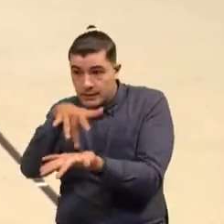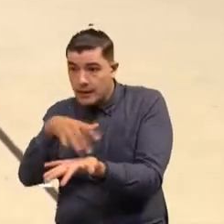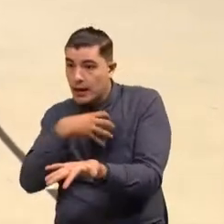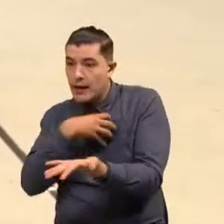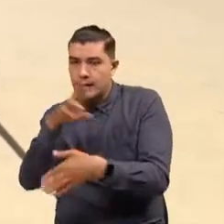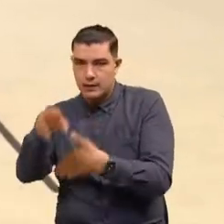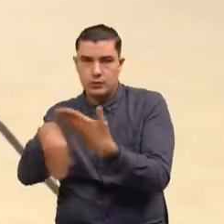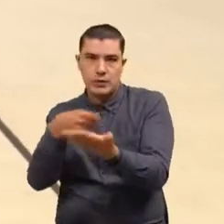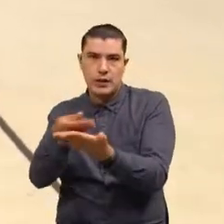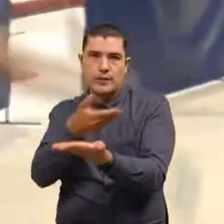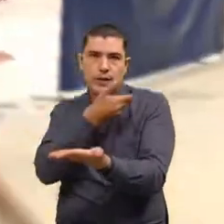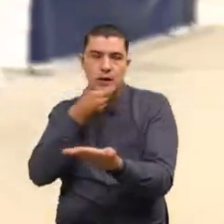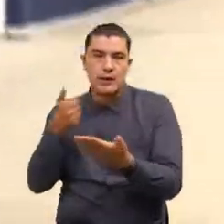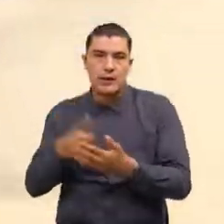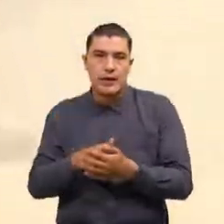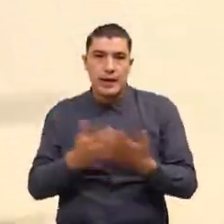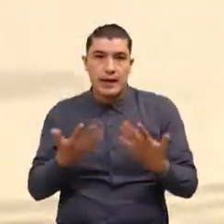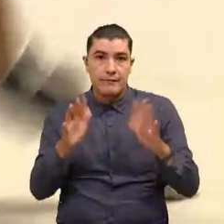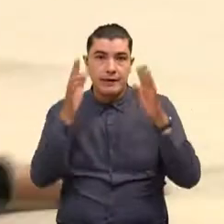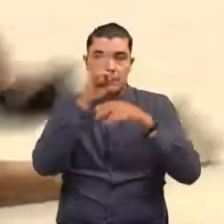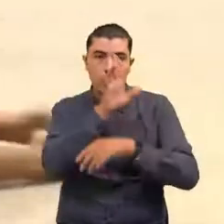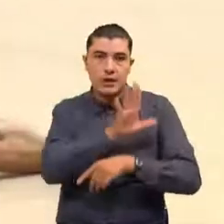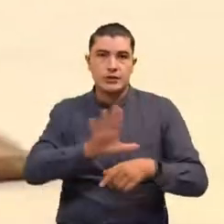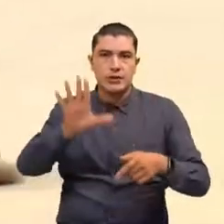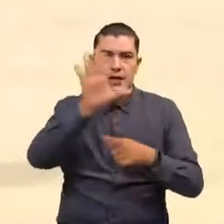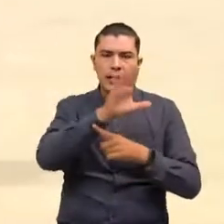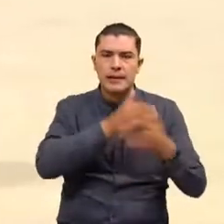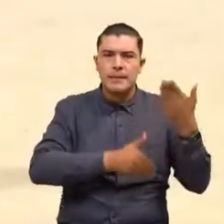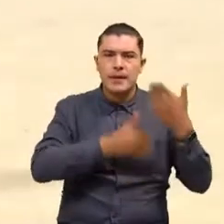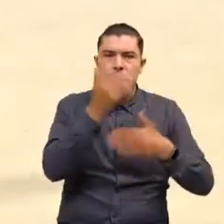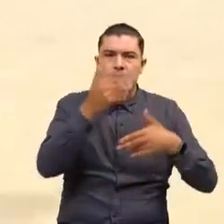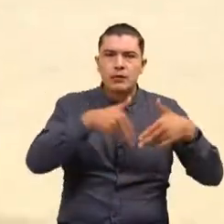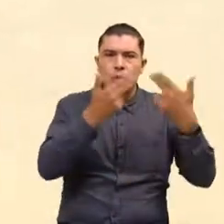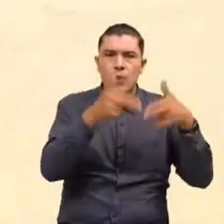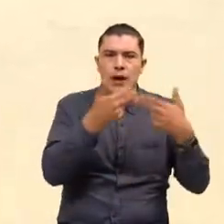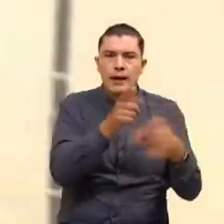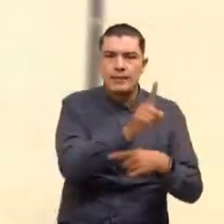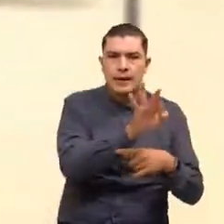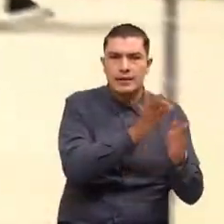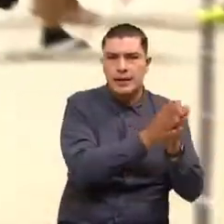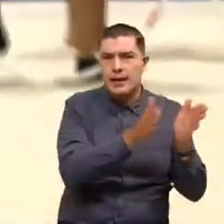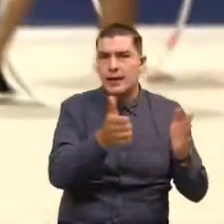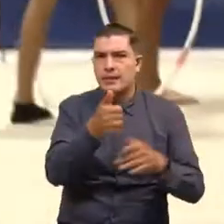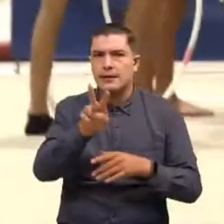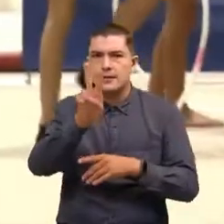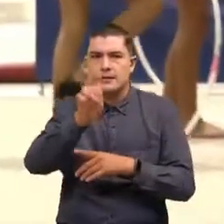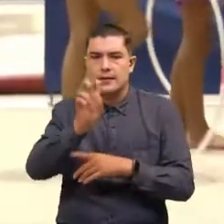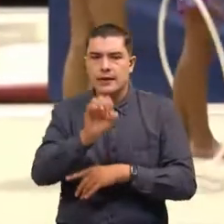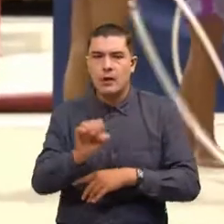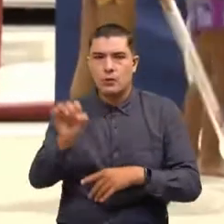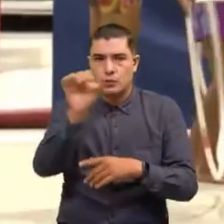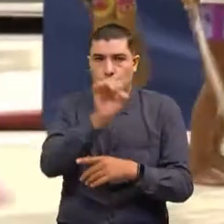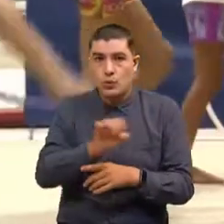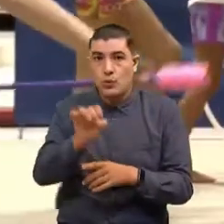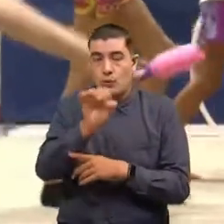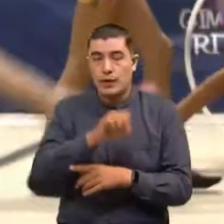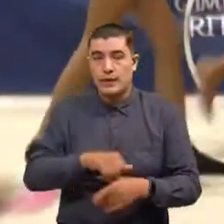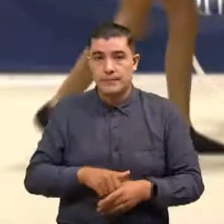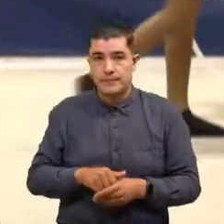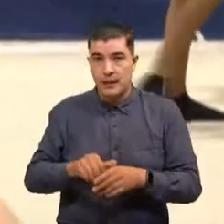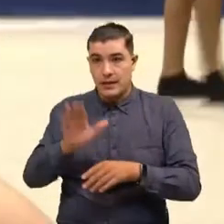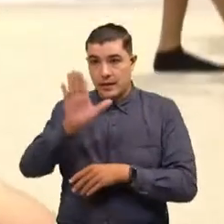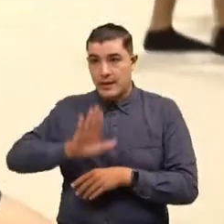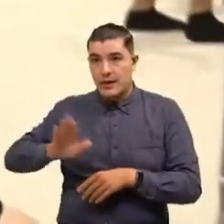nacional se disputará en Tunja del 13 al 17 de octubre y Norte de Santander espera ubicarse en el podio e instalar deportistas en selección